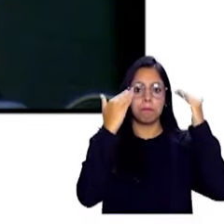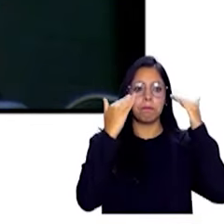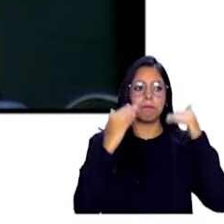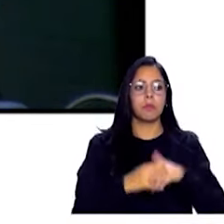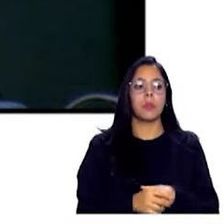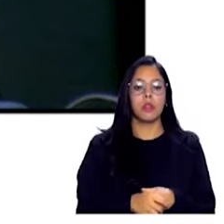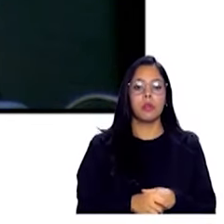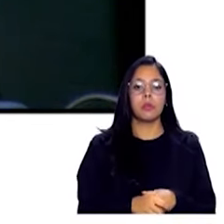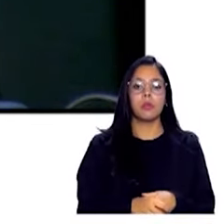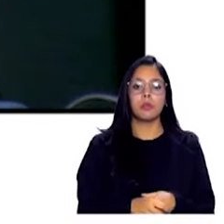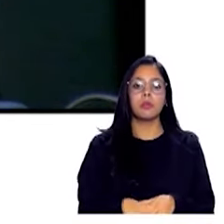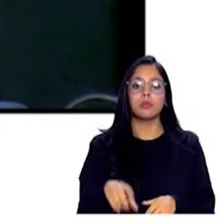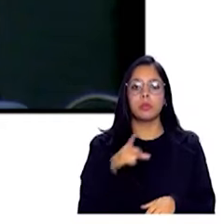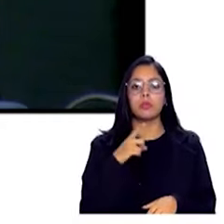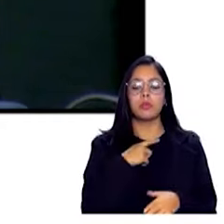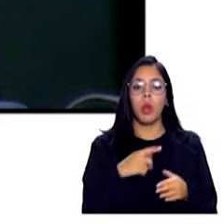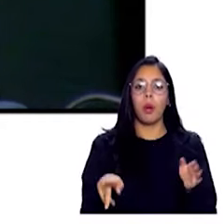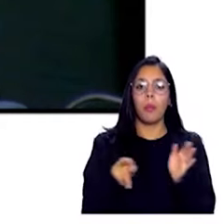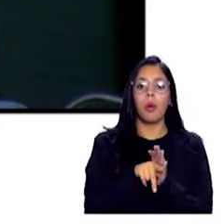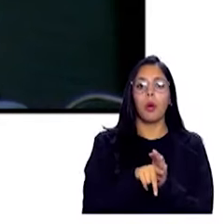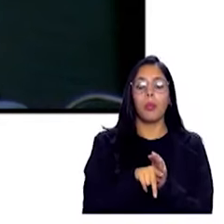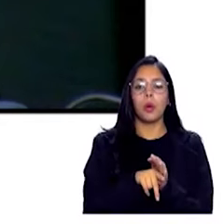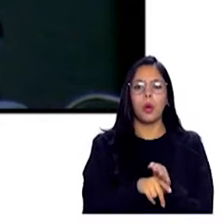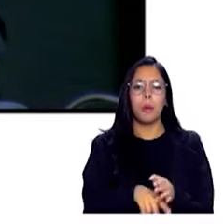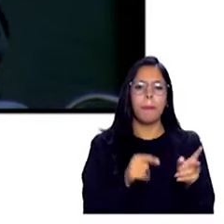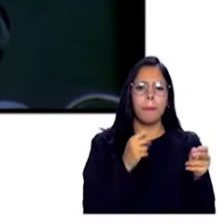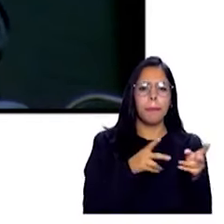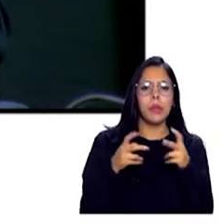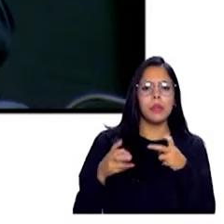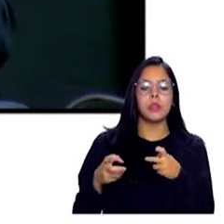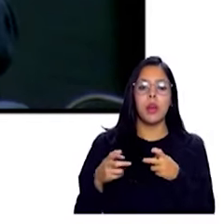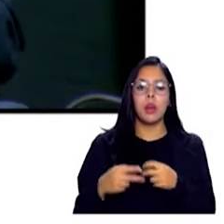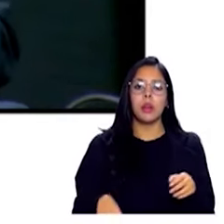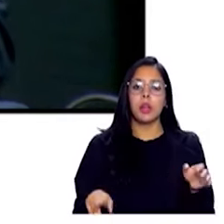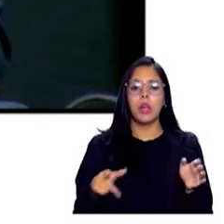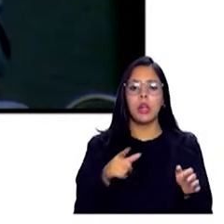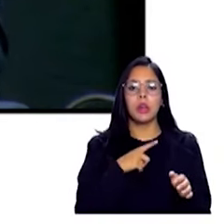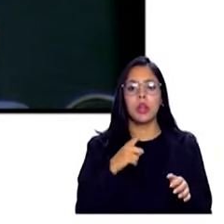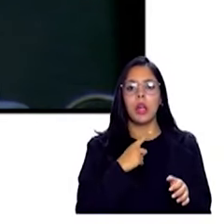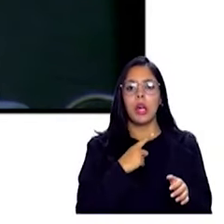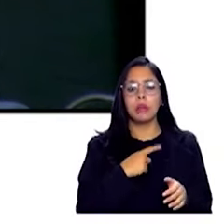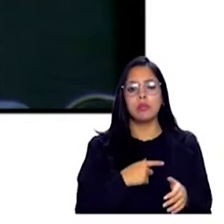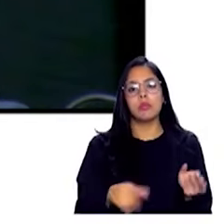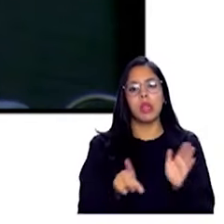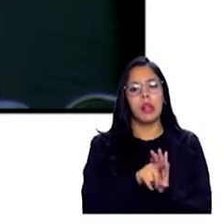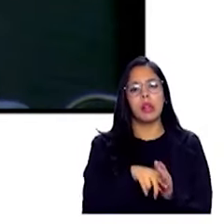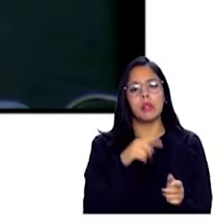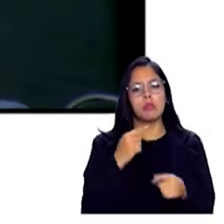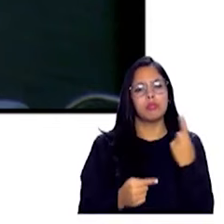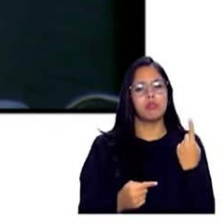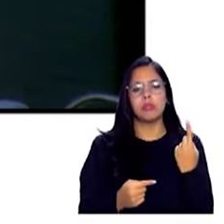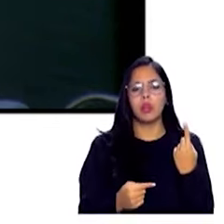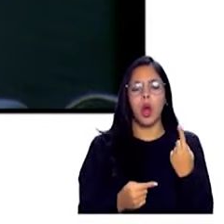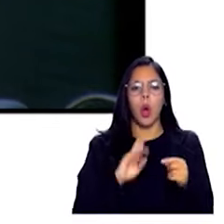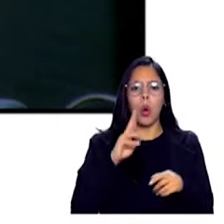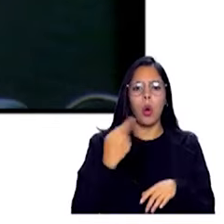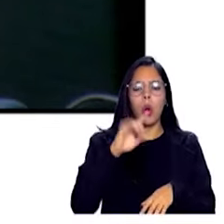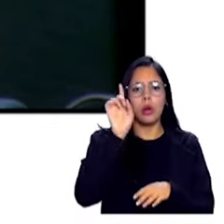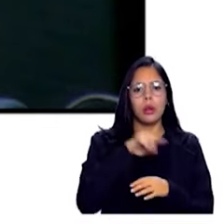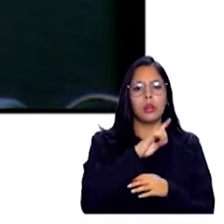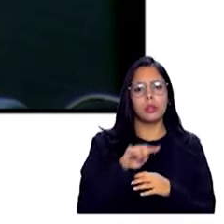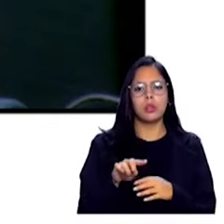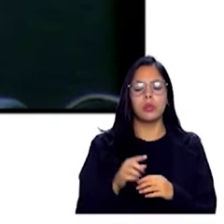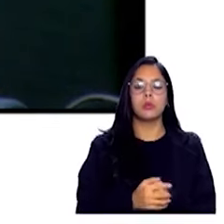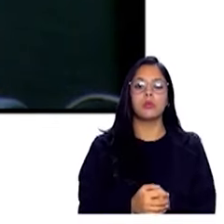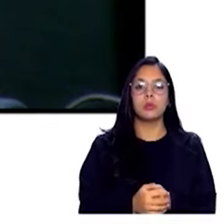nula ordenando la reposición del procedimiento al momento en que se produjo el vicio procesal o en su caso